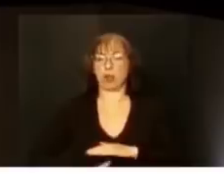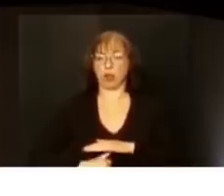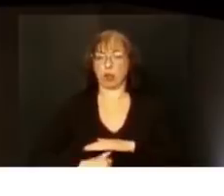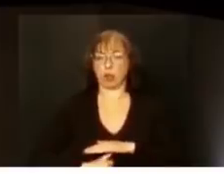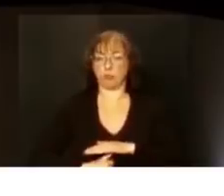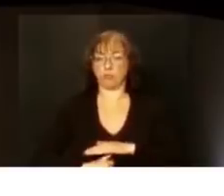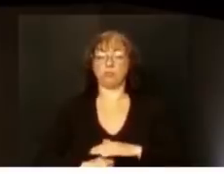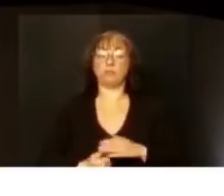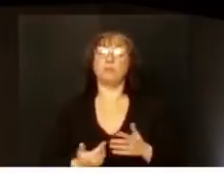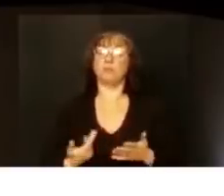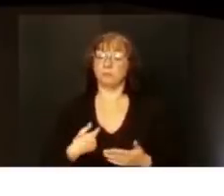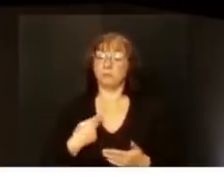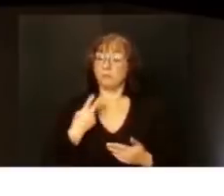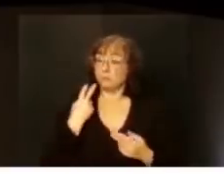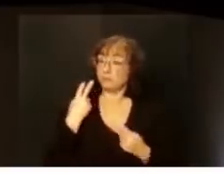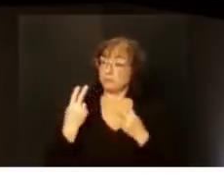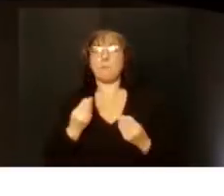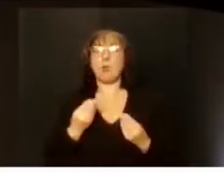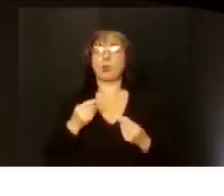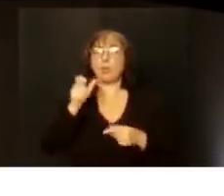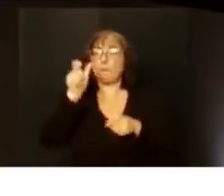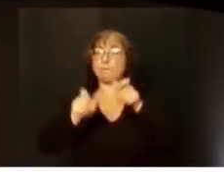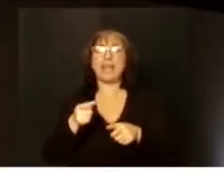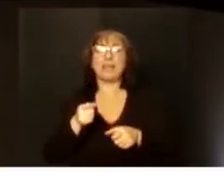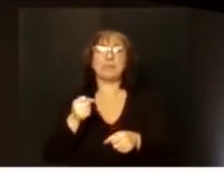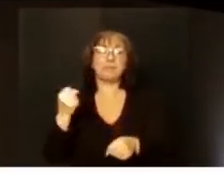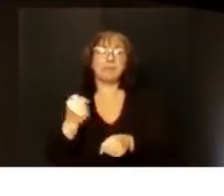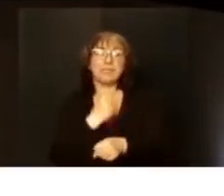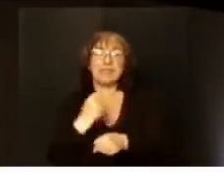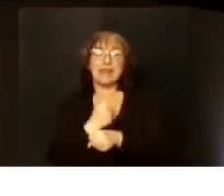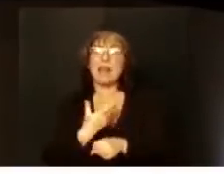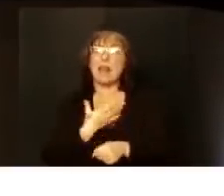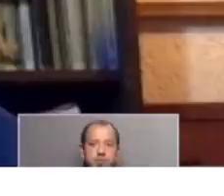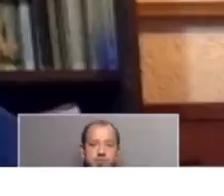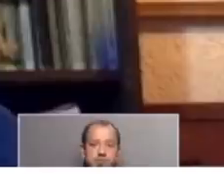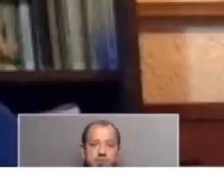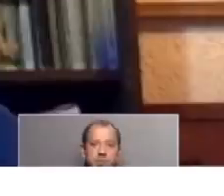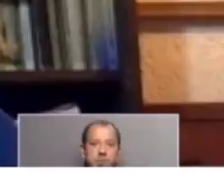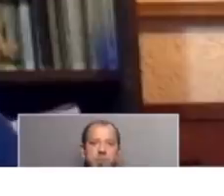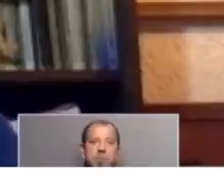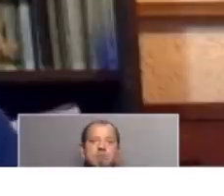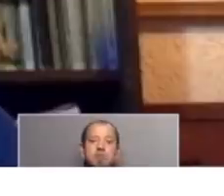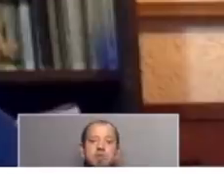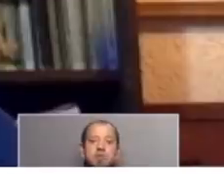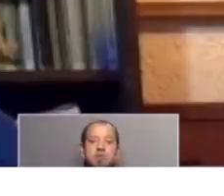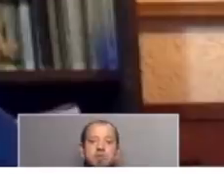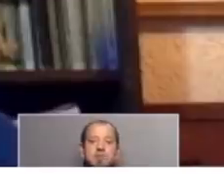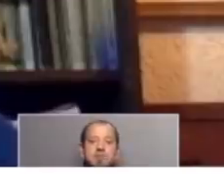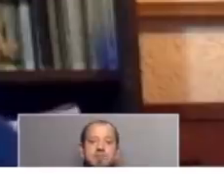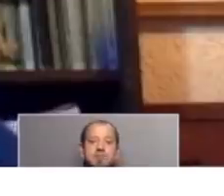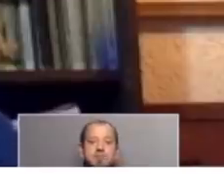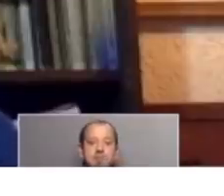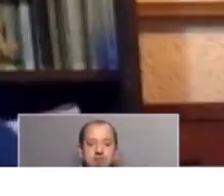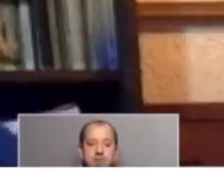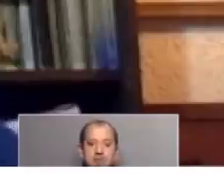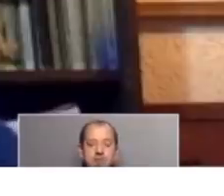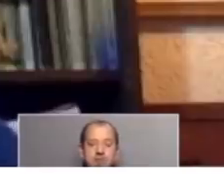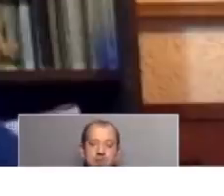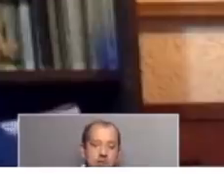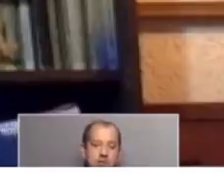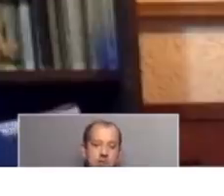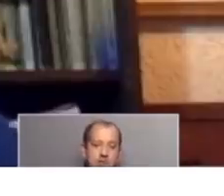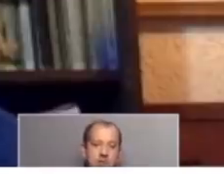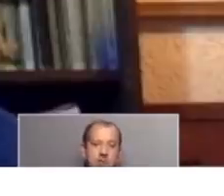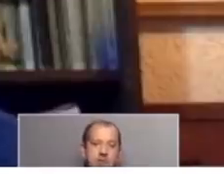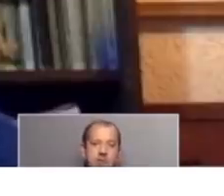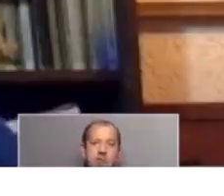los tanques de guerra. Y yo admiré mucho siempre la gente que conduce convenciendo y no imponiendo. Es producto, para mi gusto, de dos razones. La primera es